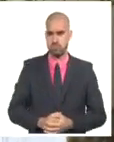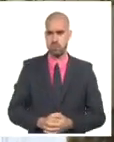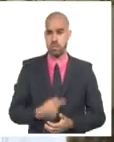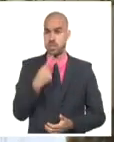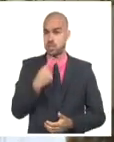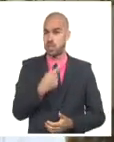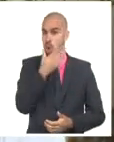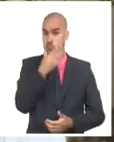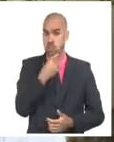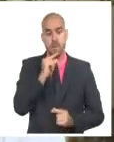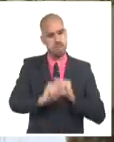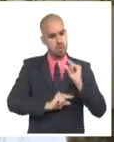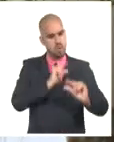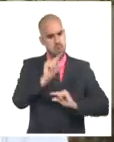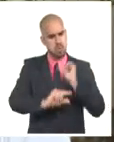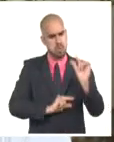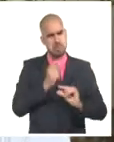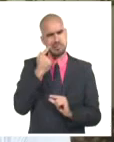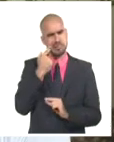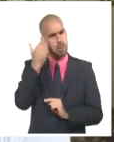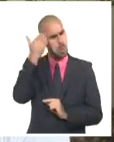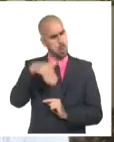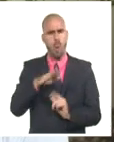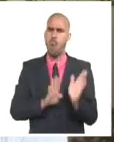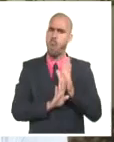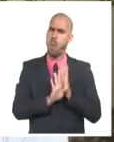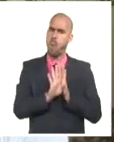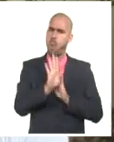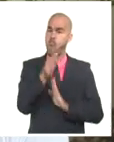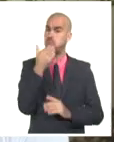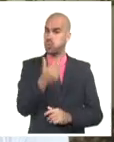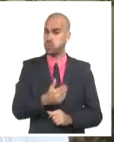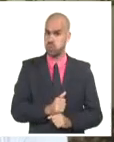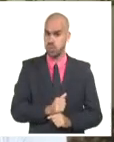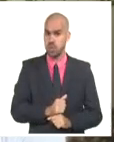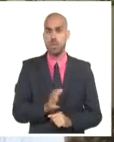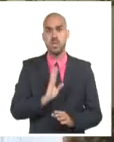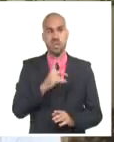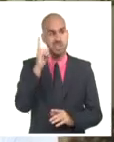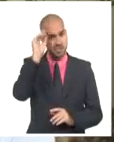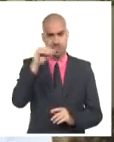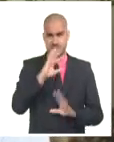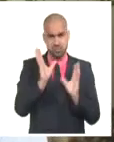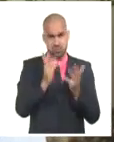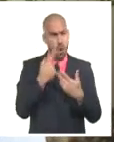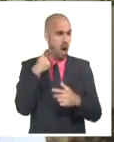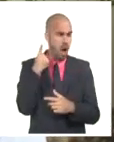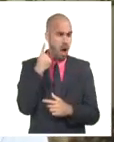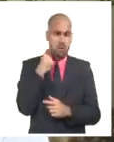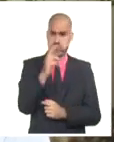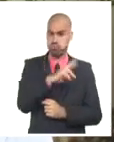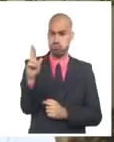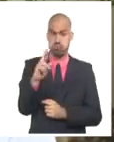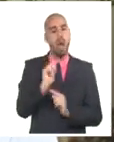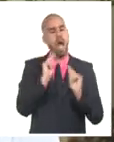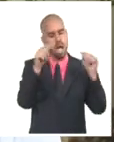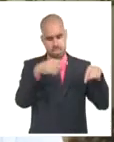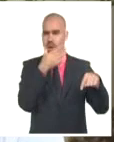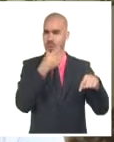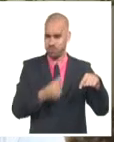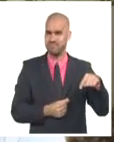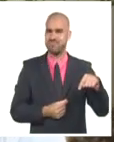estos años, una juventud con la cual hemos podido contar a lo largo del proceso revolucionario, pero una juventud